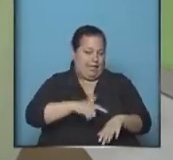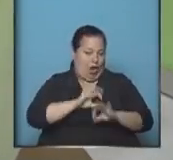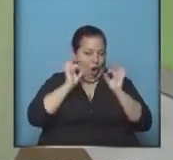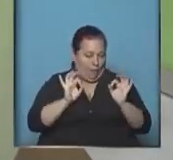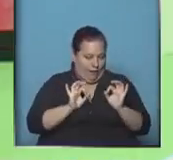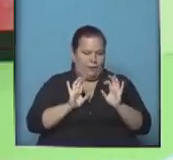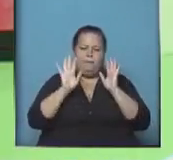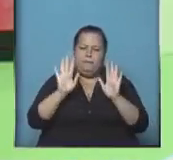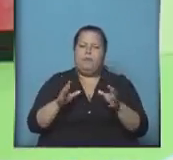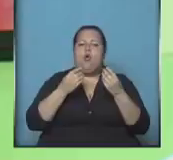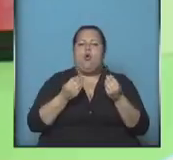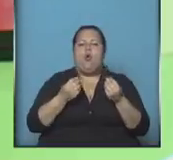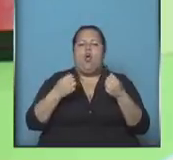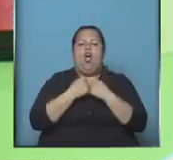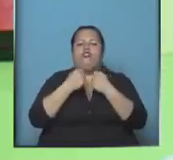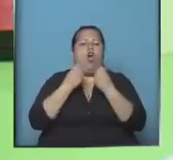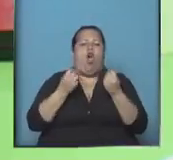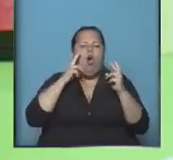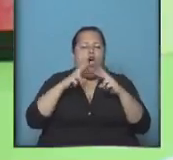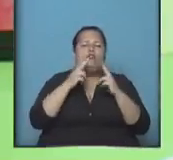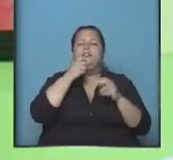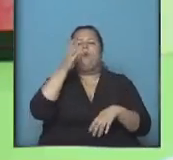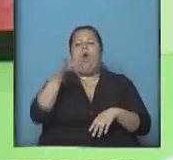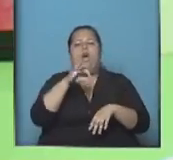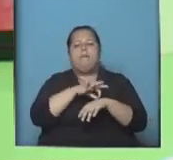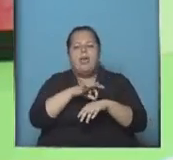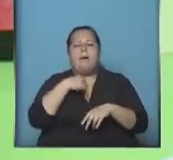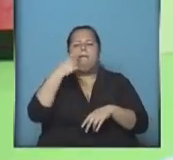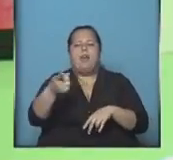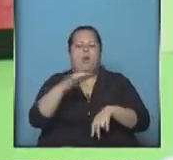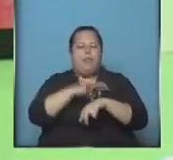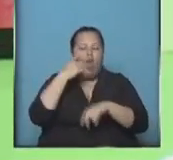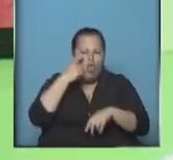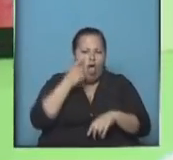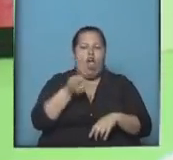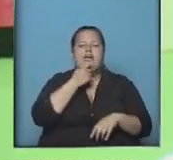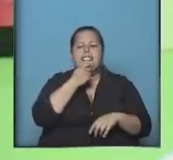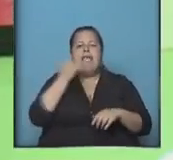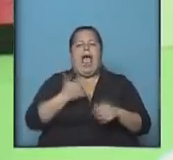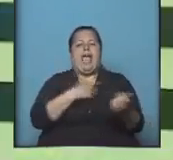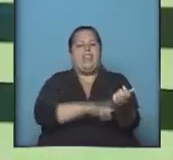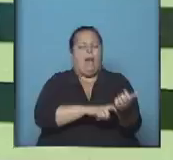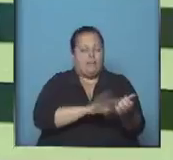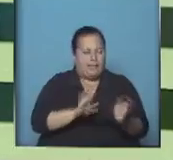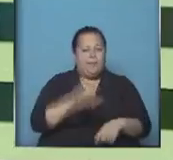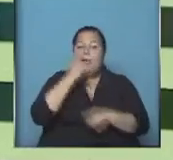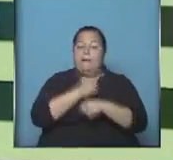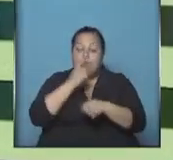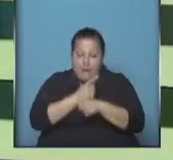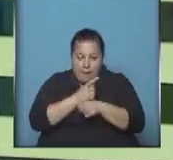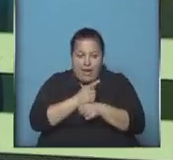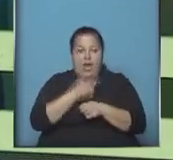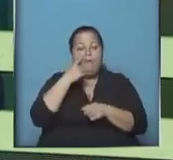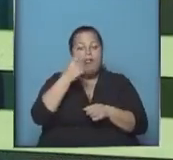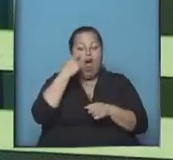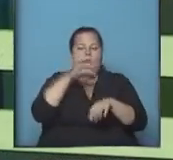total a ver marcelo qué es lo que se controla qué es lo que voy yo a buscar cuando consulta al oftalmólogo si tengo un diagnóstico de diabetes inicialmente cuidando la